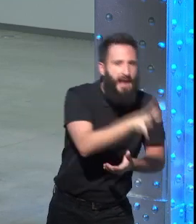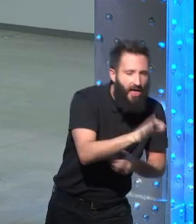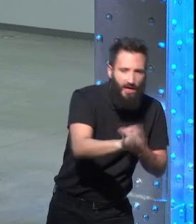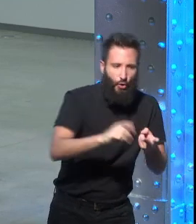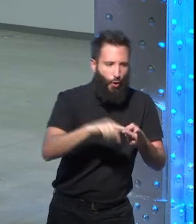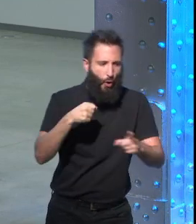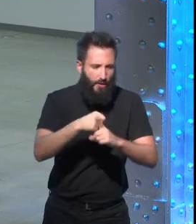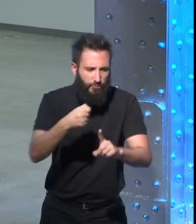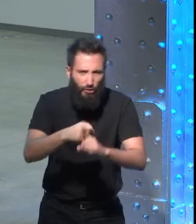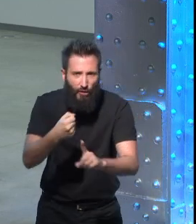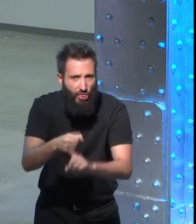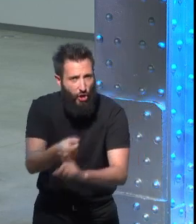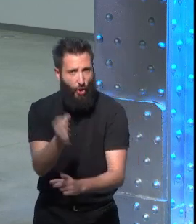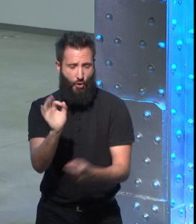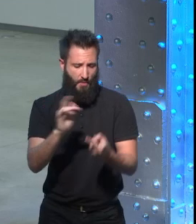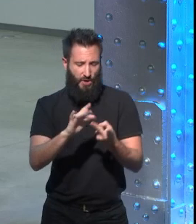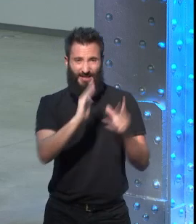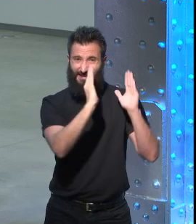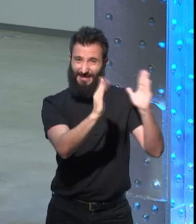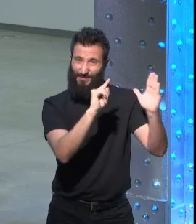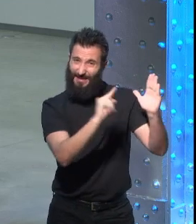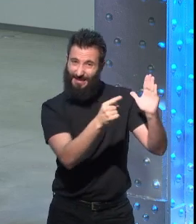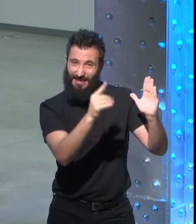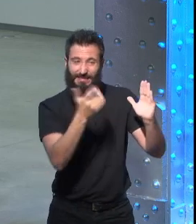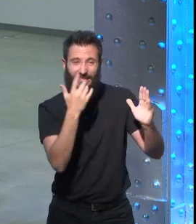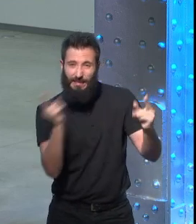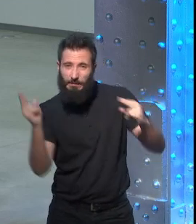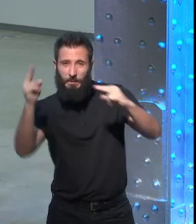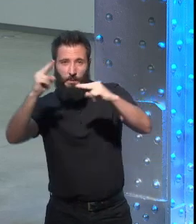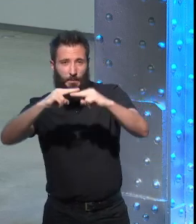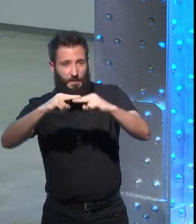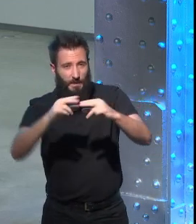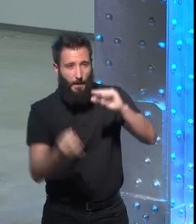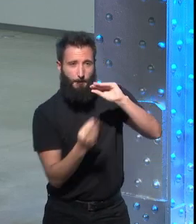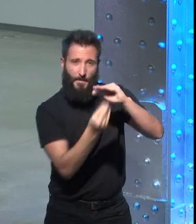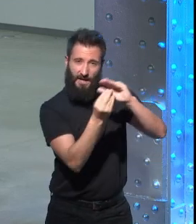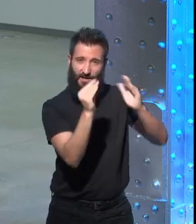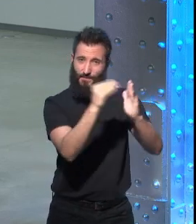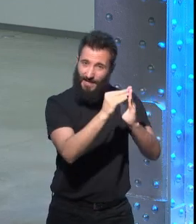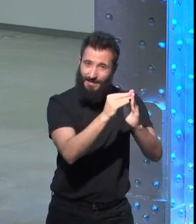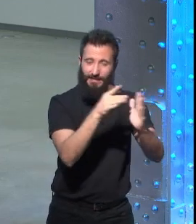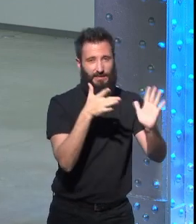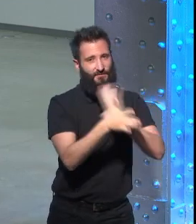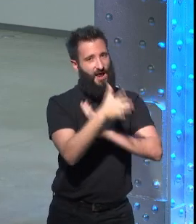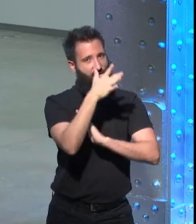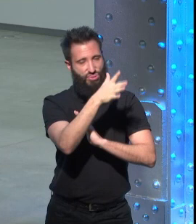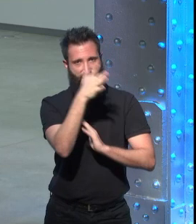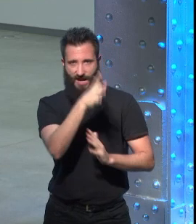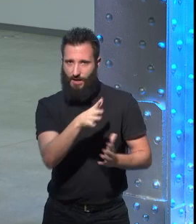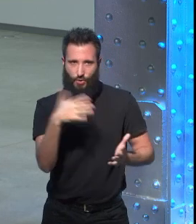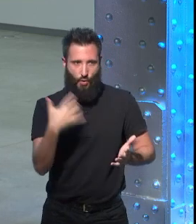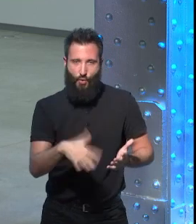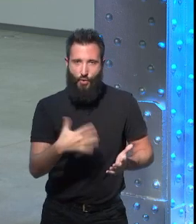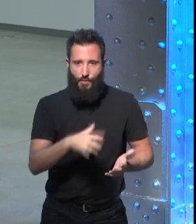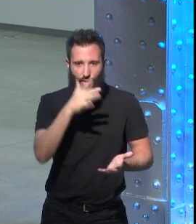en ese segundo tramo, o si uniéramos y sumáramos, pues es un delito que es